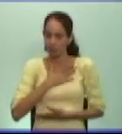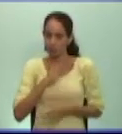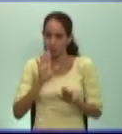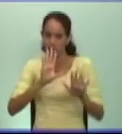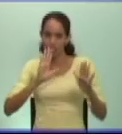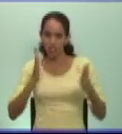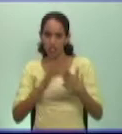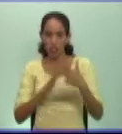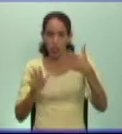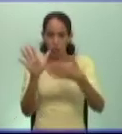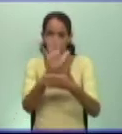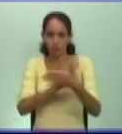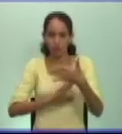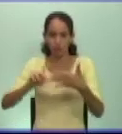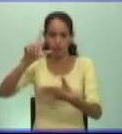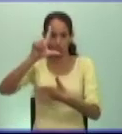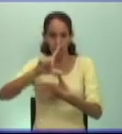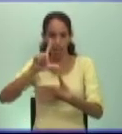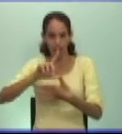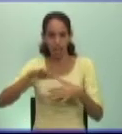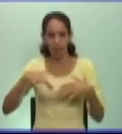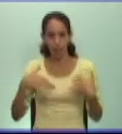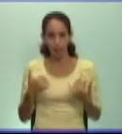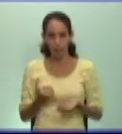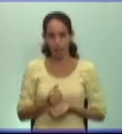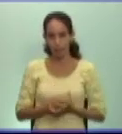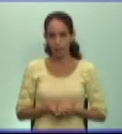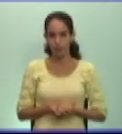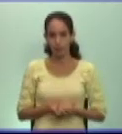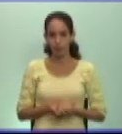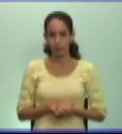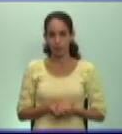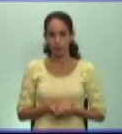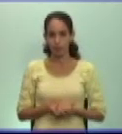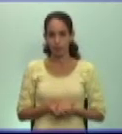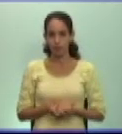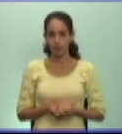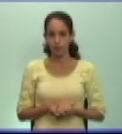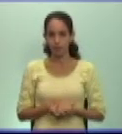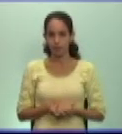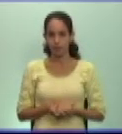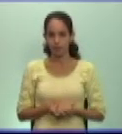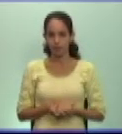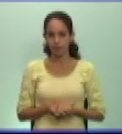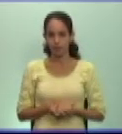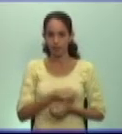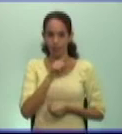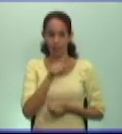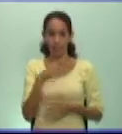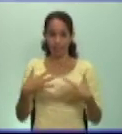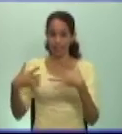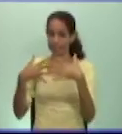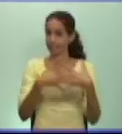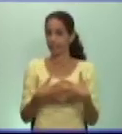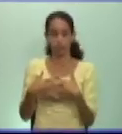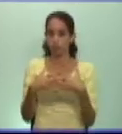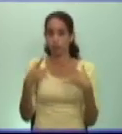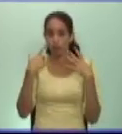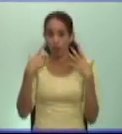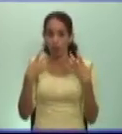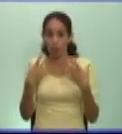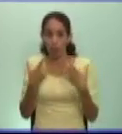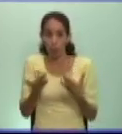área de las Américas. Una integración de América, pero de Estados Unidos jugar el papel importante, el